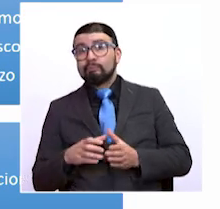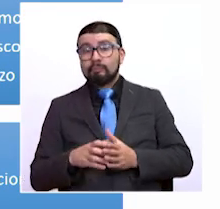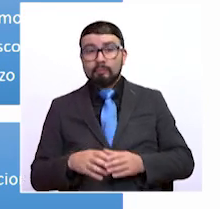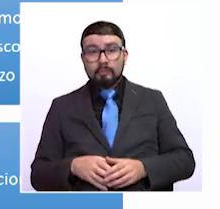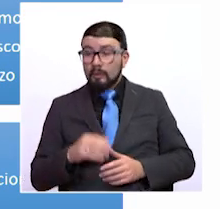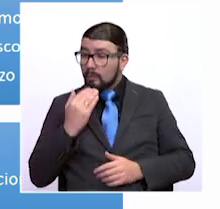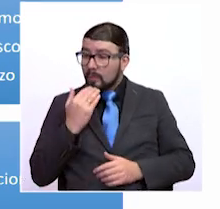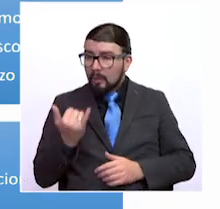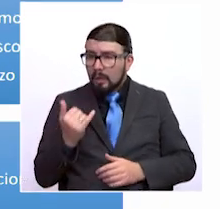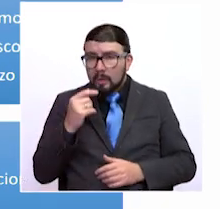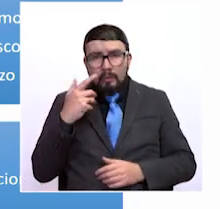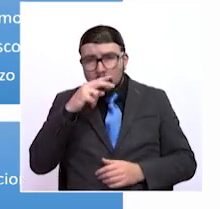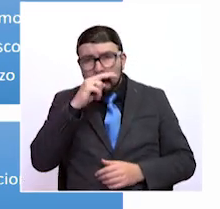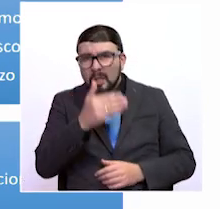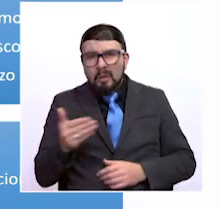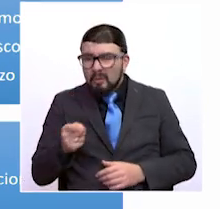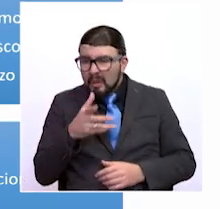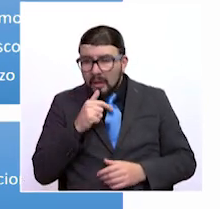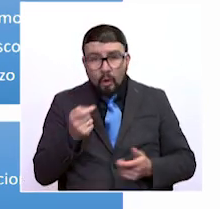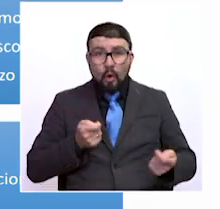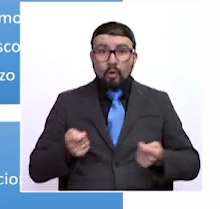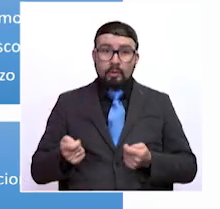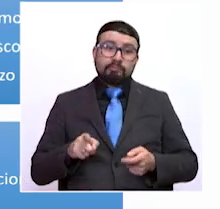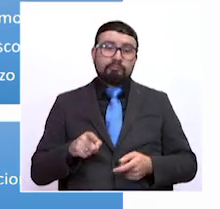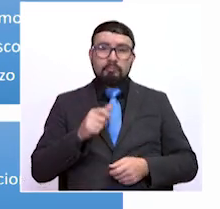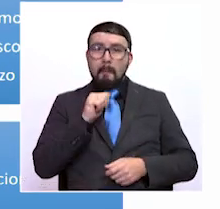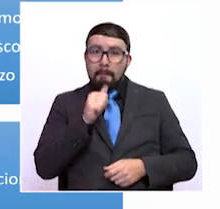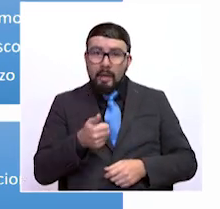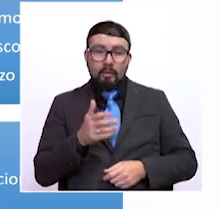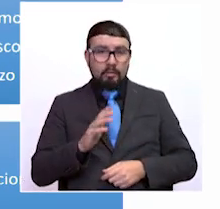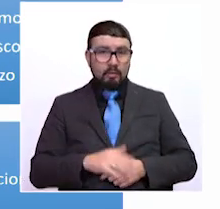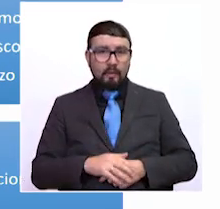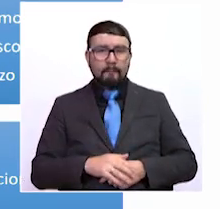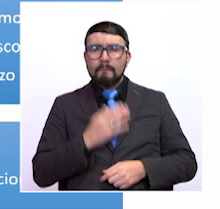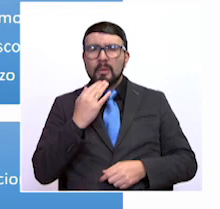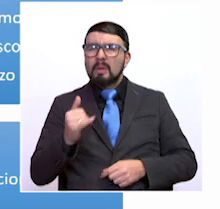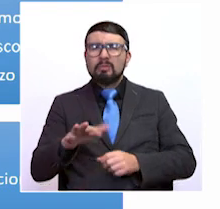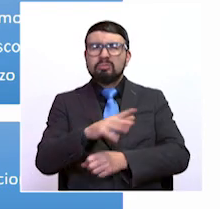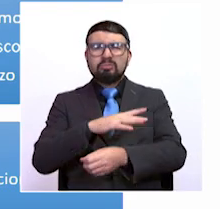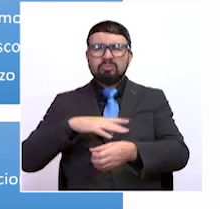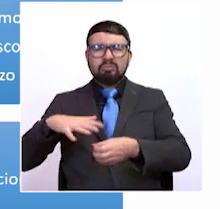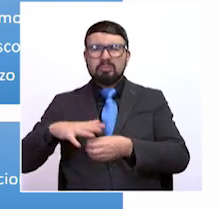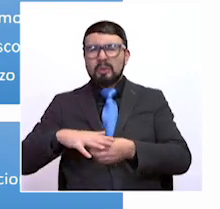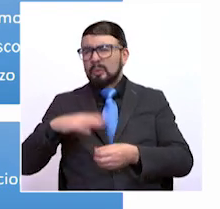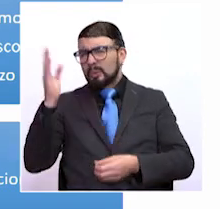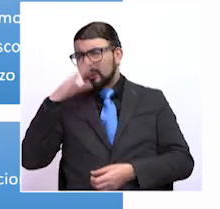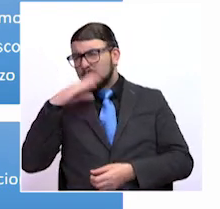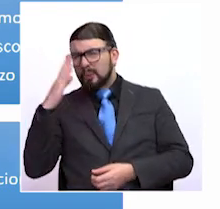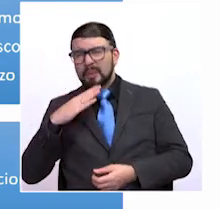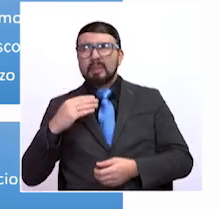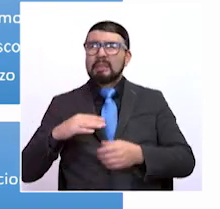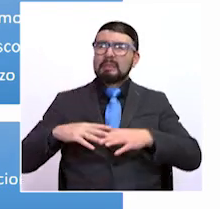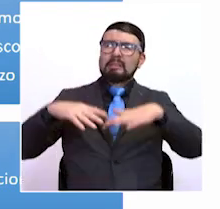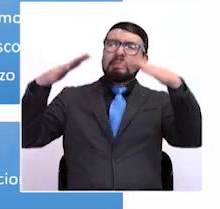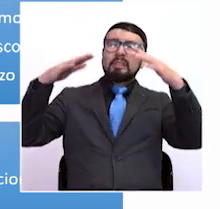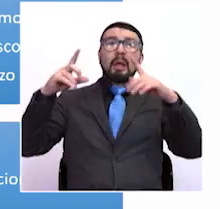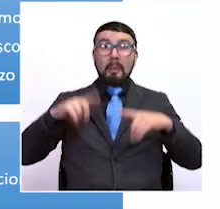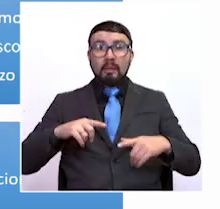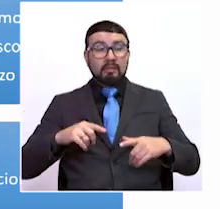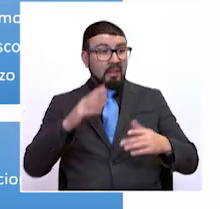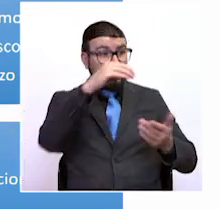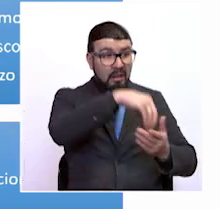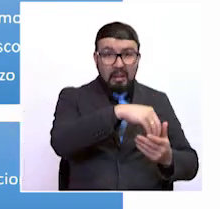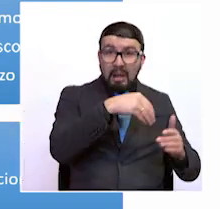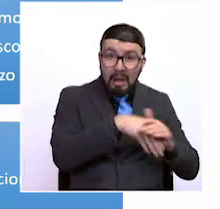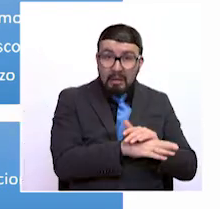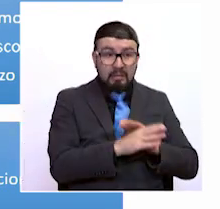en niños que no tienen un control adecuado. Ambiental, la contaminación y los incendios que pueden ser devastadores porque muchas veces los